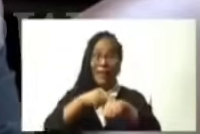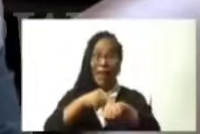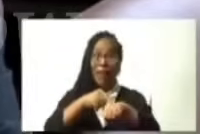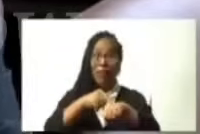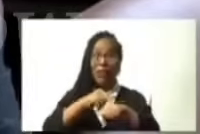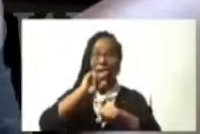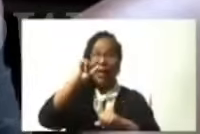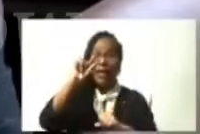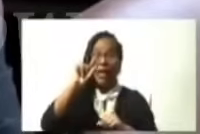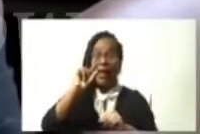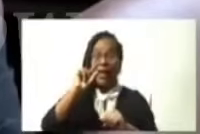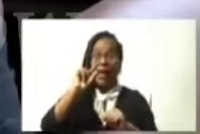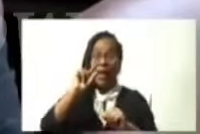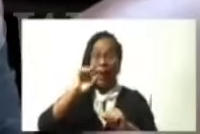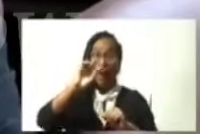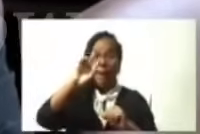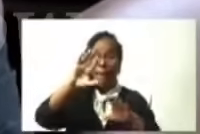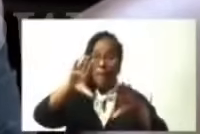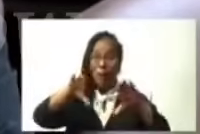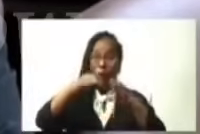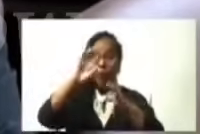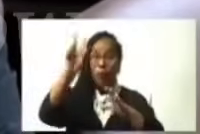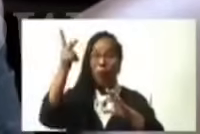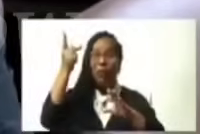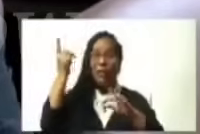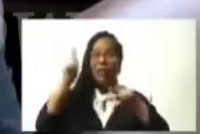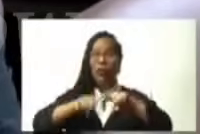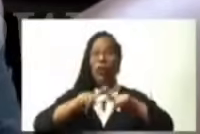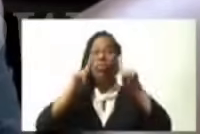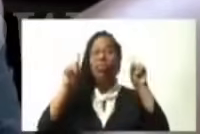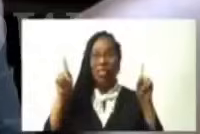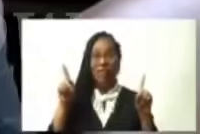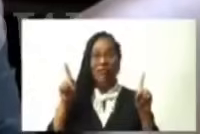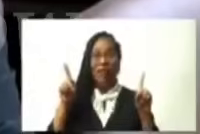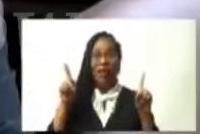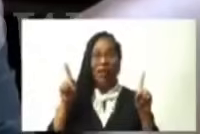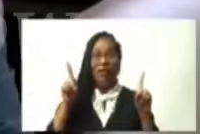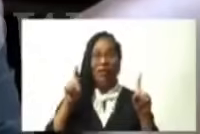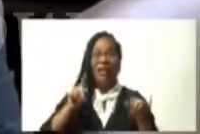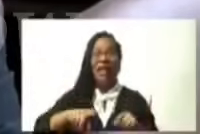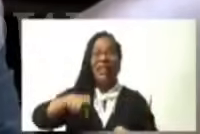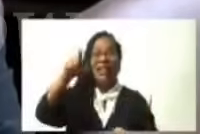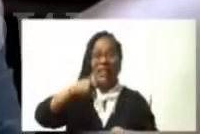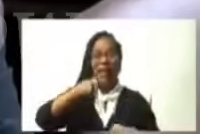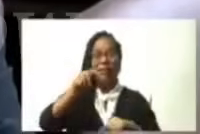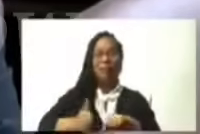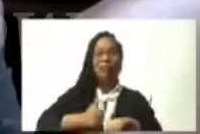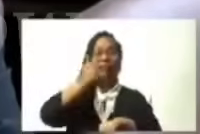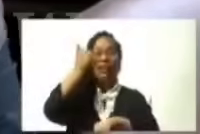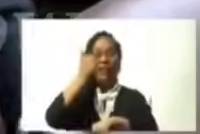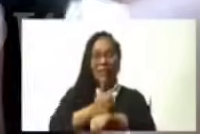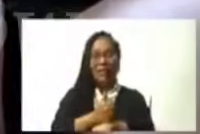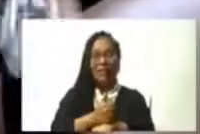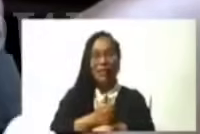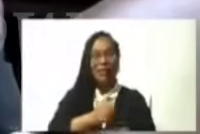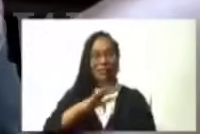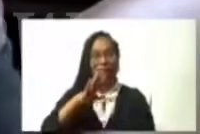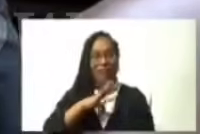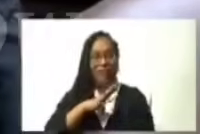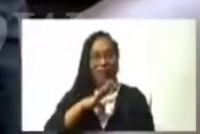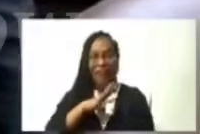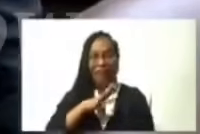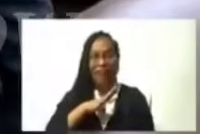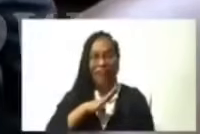este momento a establecer prioridades. Basta ya que desde la